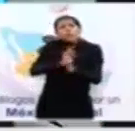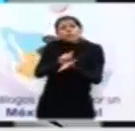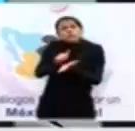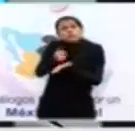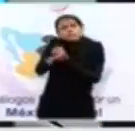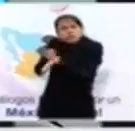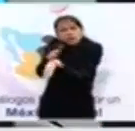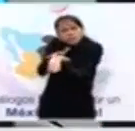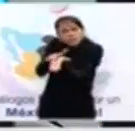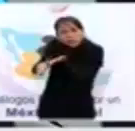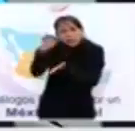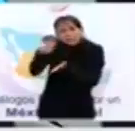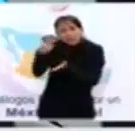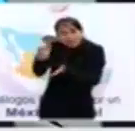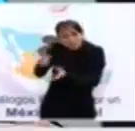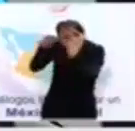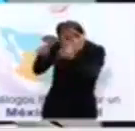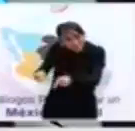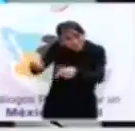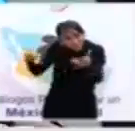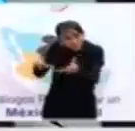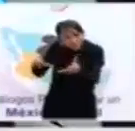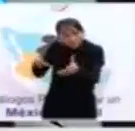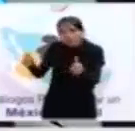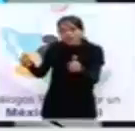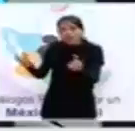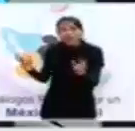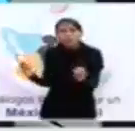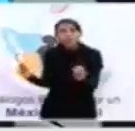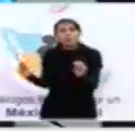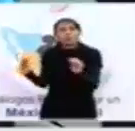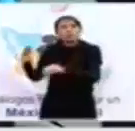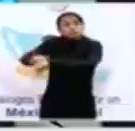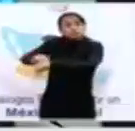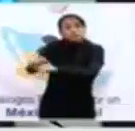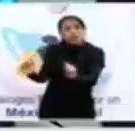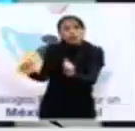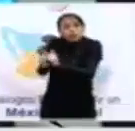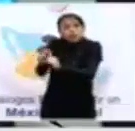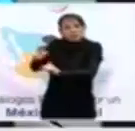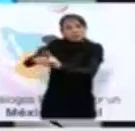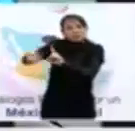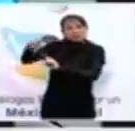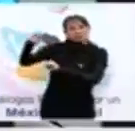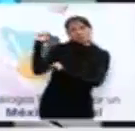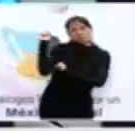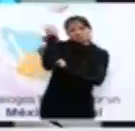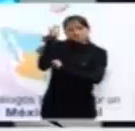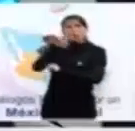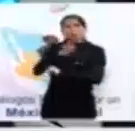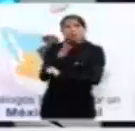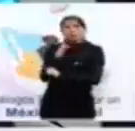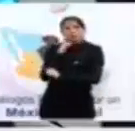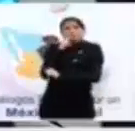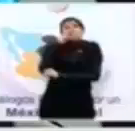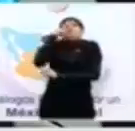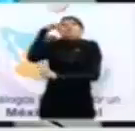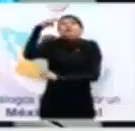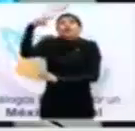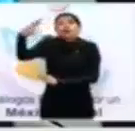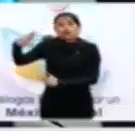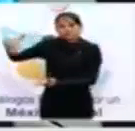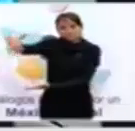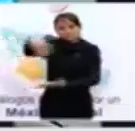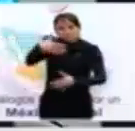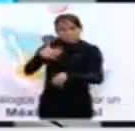tenemos institutos de investigación que muchas de las cosas que desarrollan no son plenamente realizables